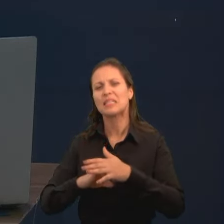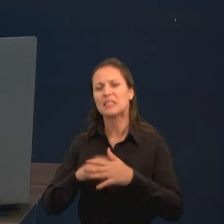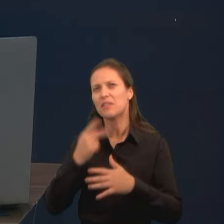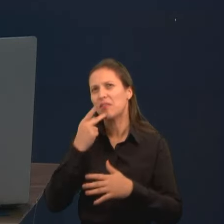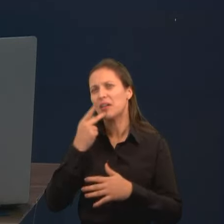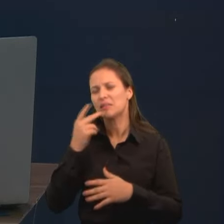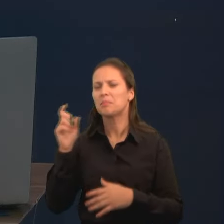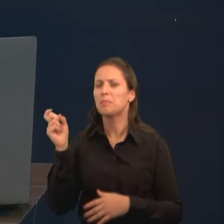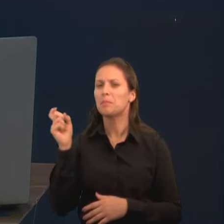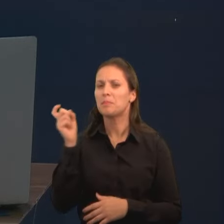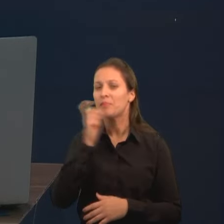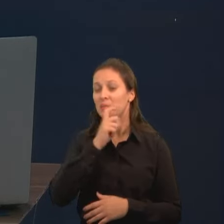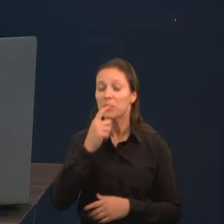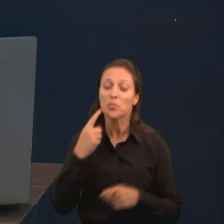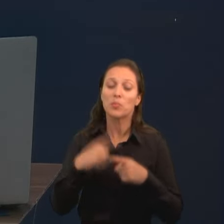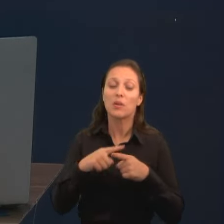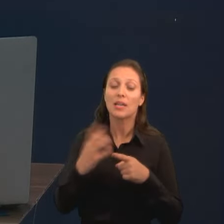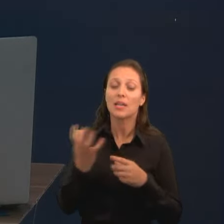prensa